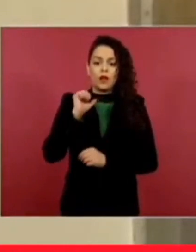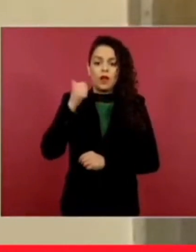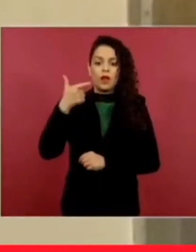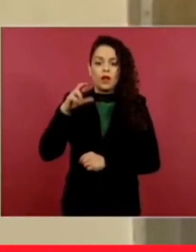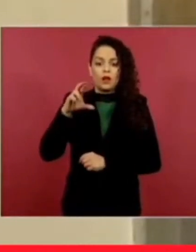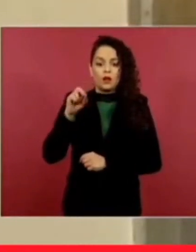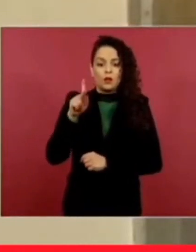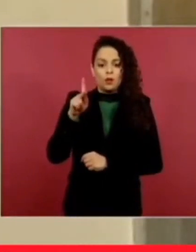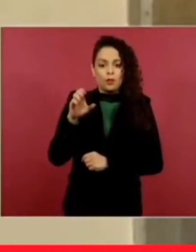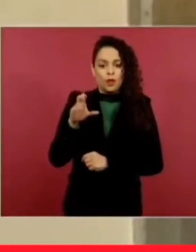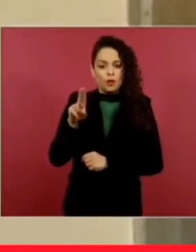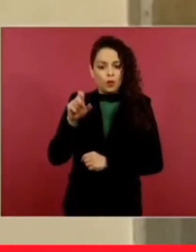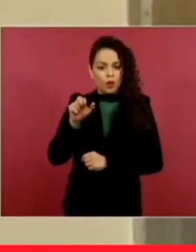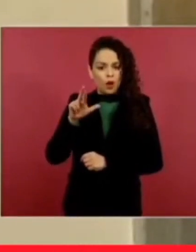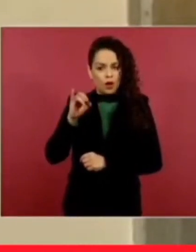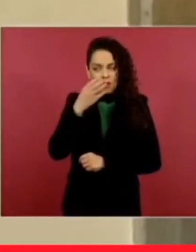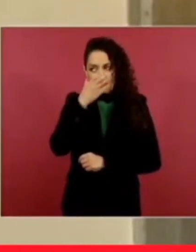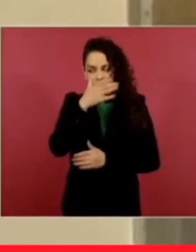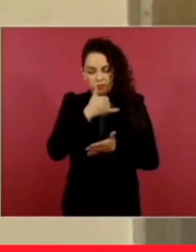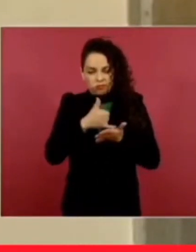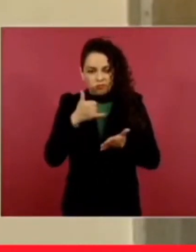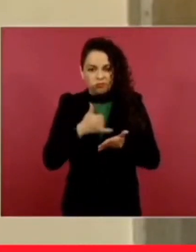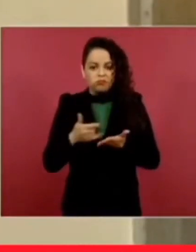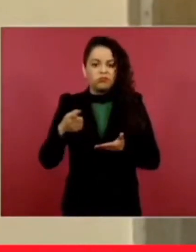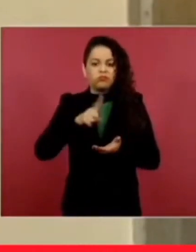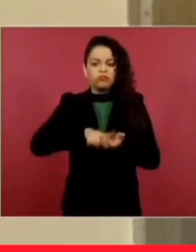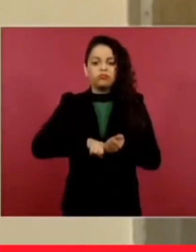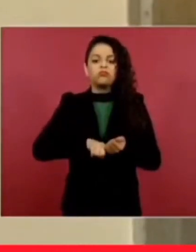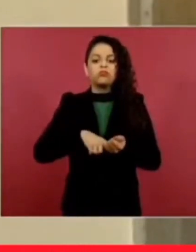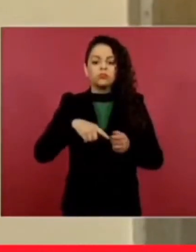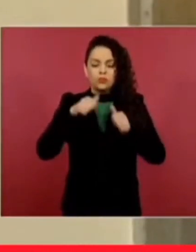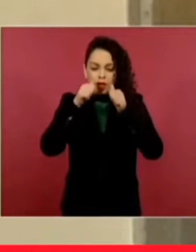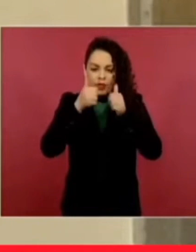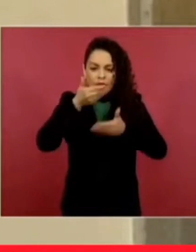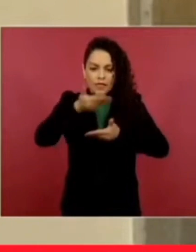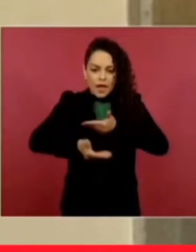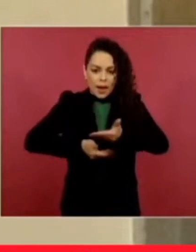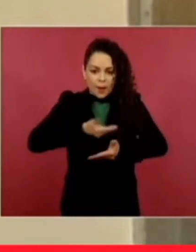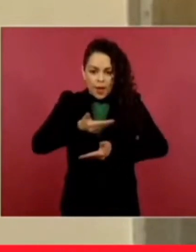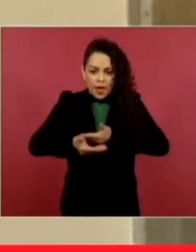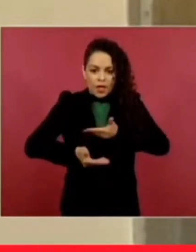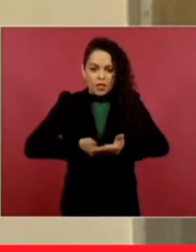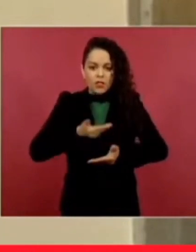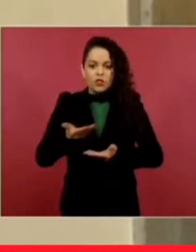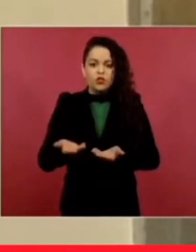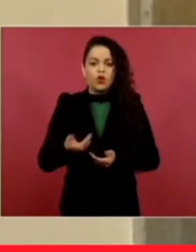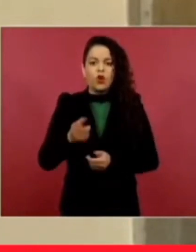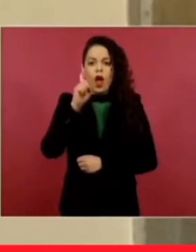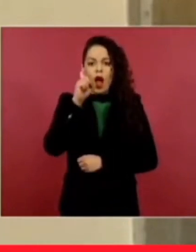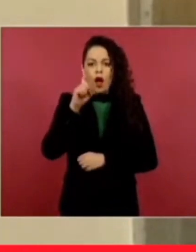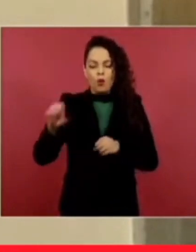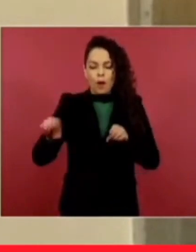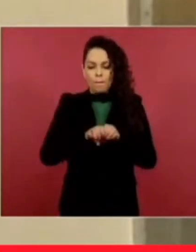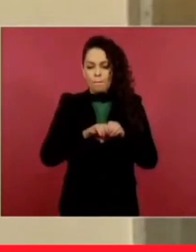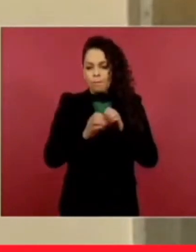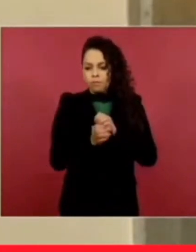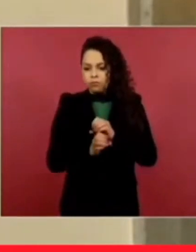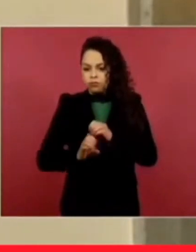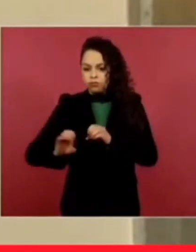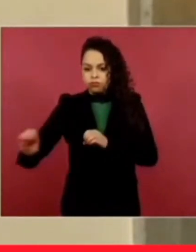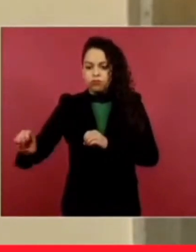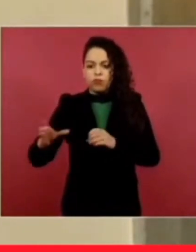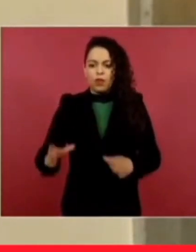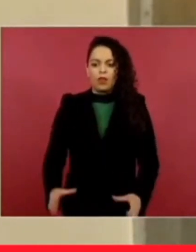unidades económicas, en jornales y prestaciones de servicio, en tomas de agua, en compra de